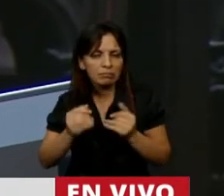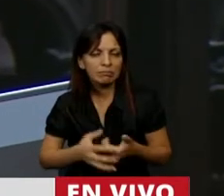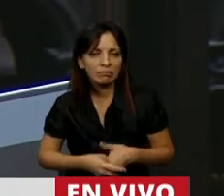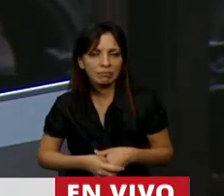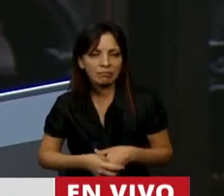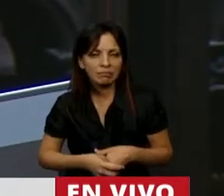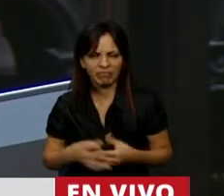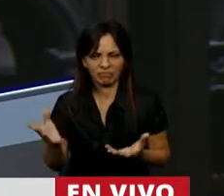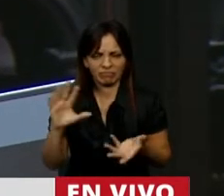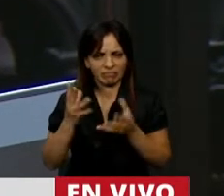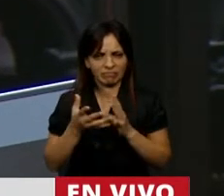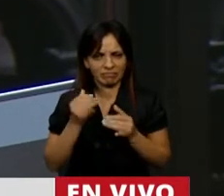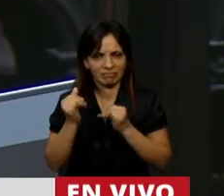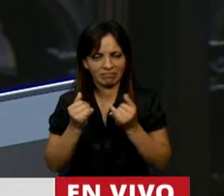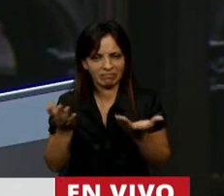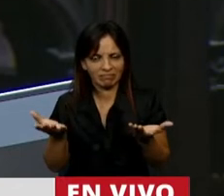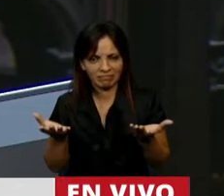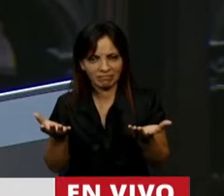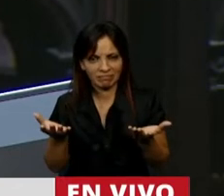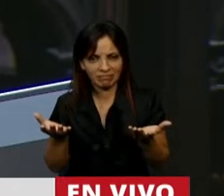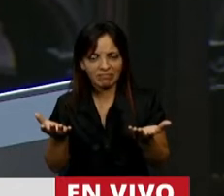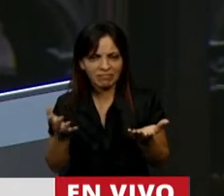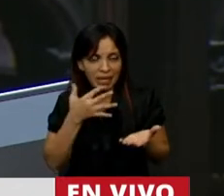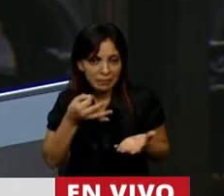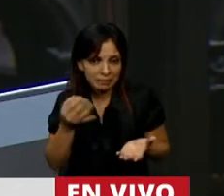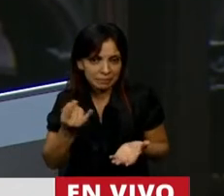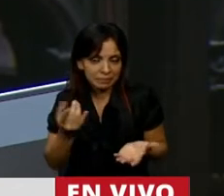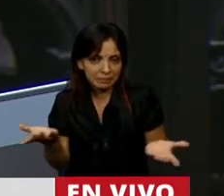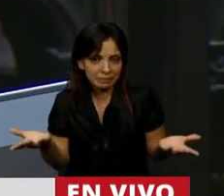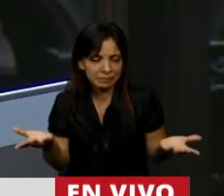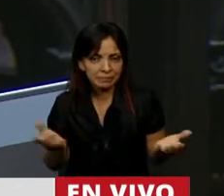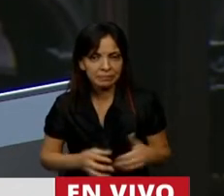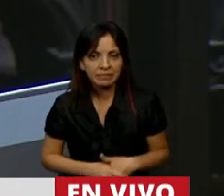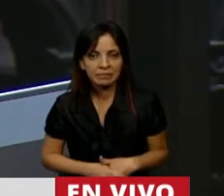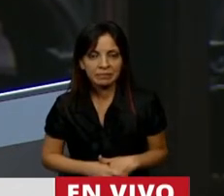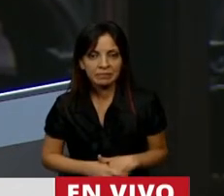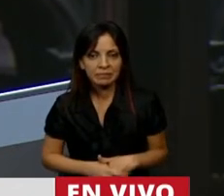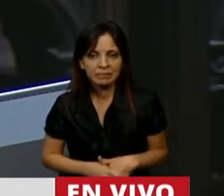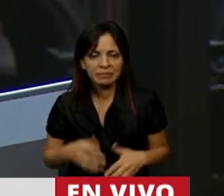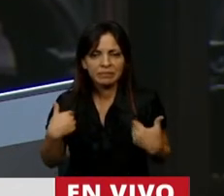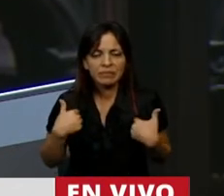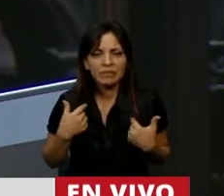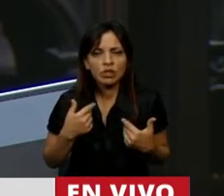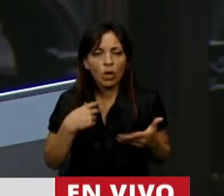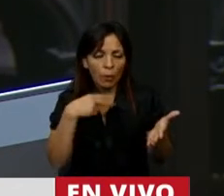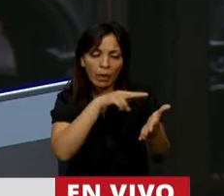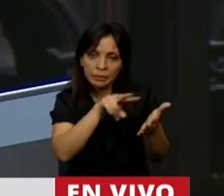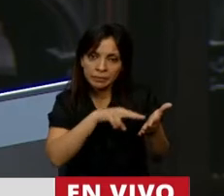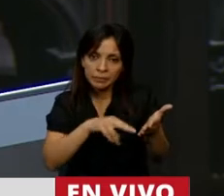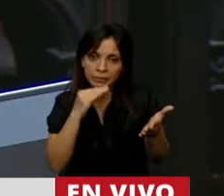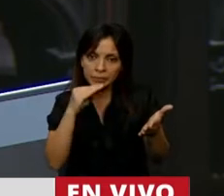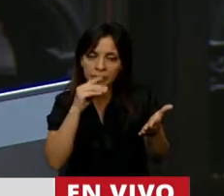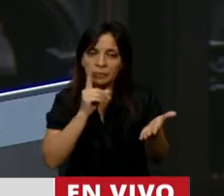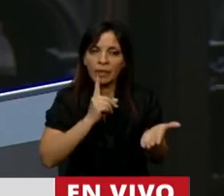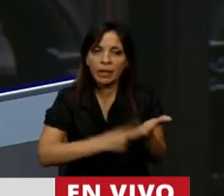tuvo una expresión que no se ajusta a la verdad. Y me voy a remitir a leer un considerando del